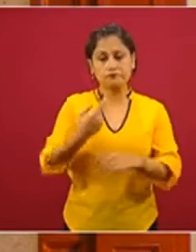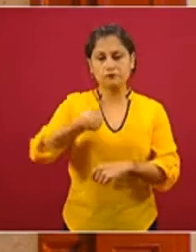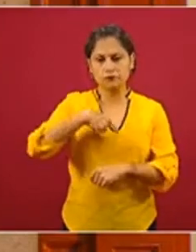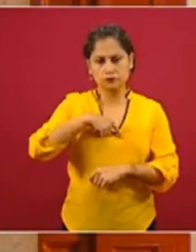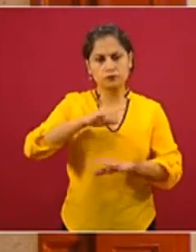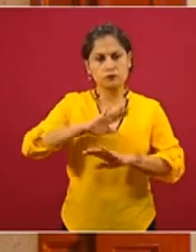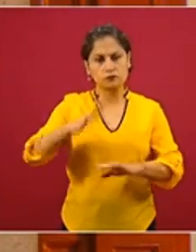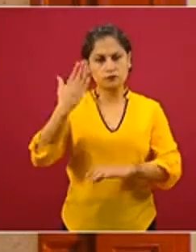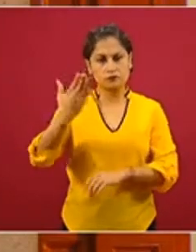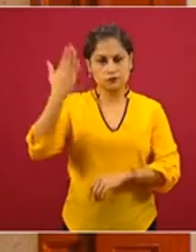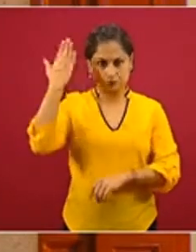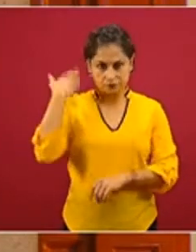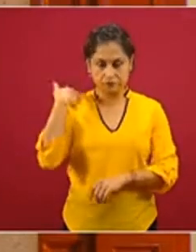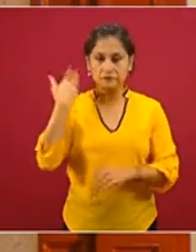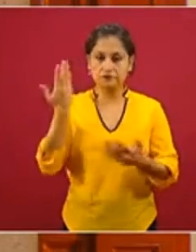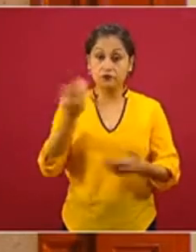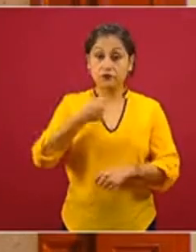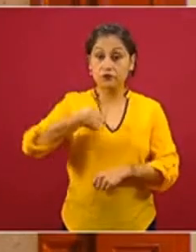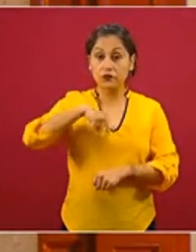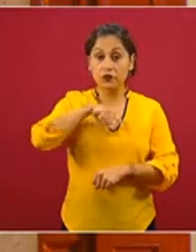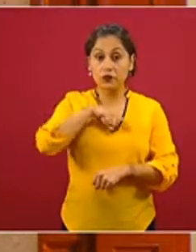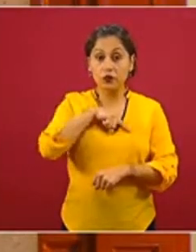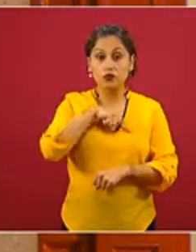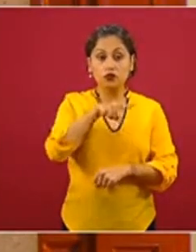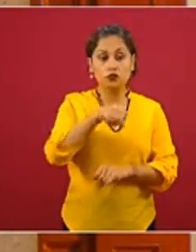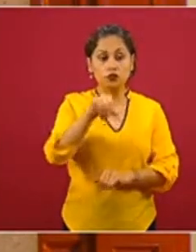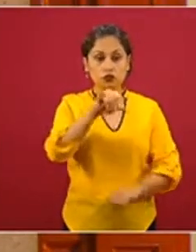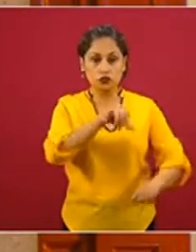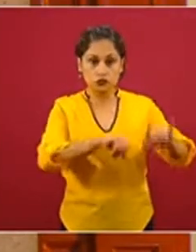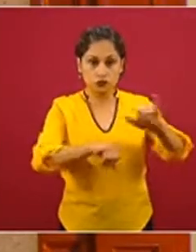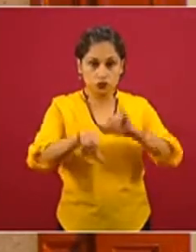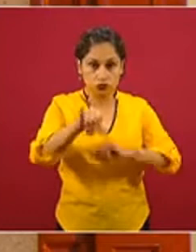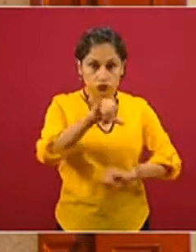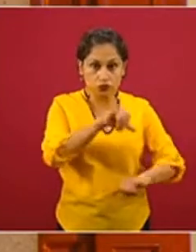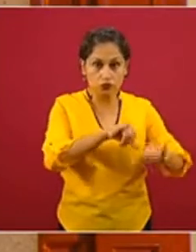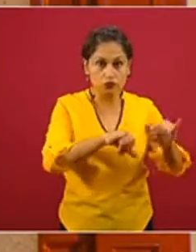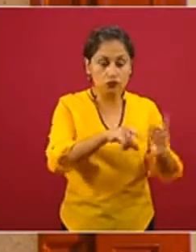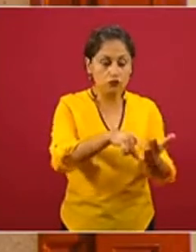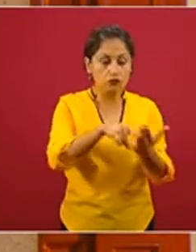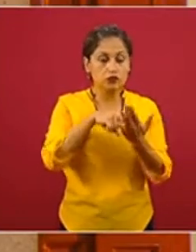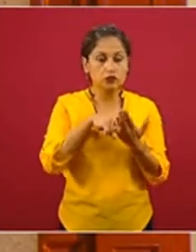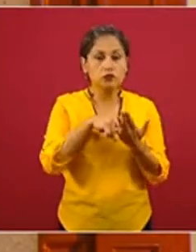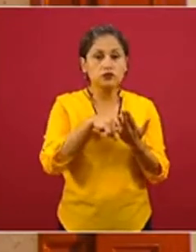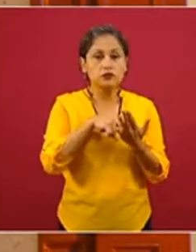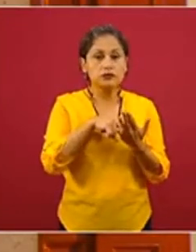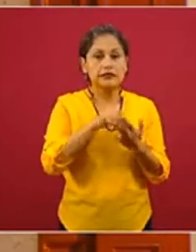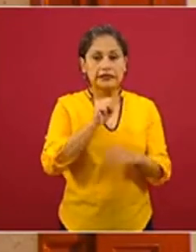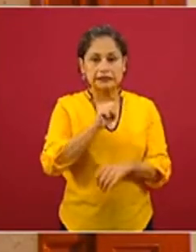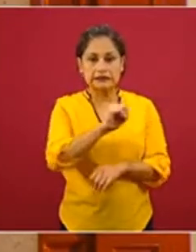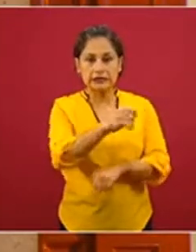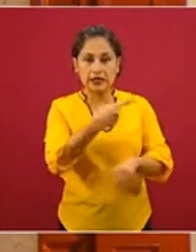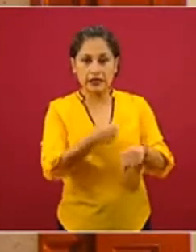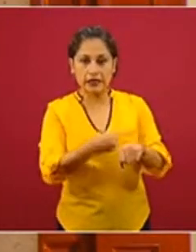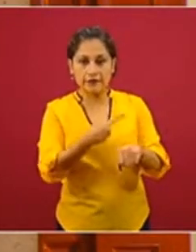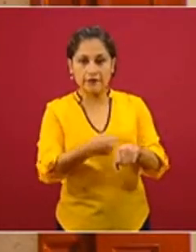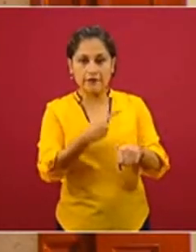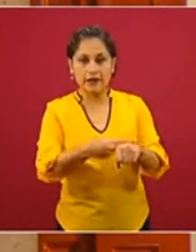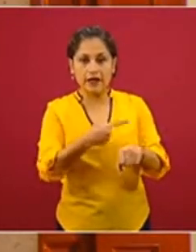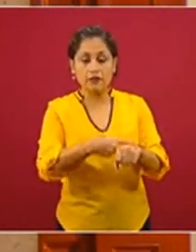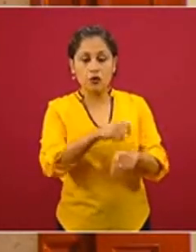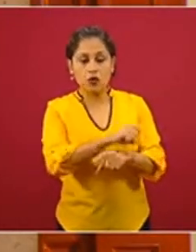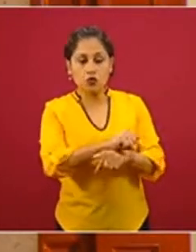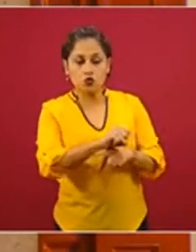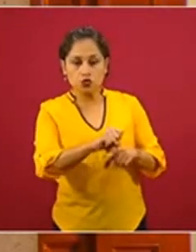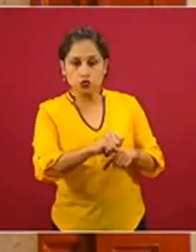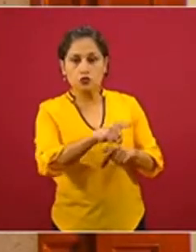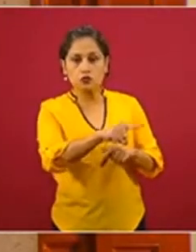se toma en base al porcentaje de muestreo. Los casos sospechosos con síntomas leves se les toma muestra al 10%